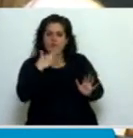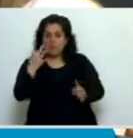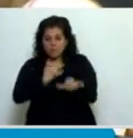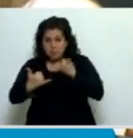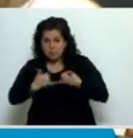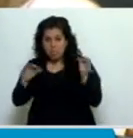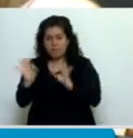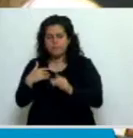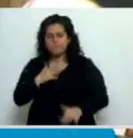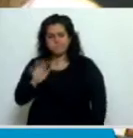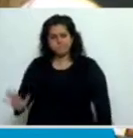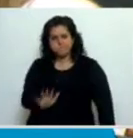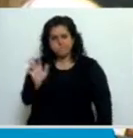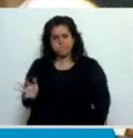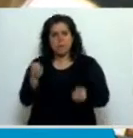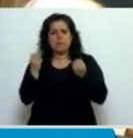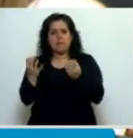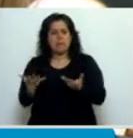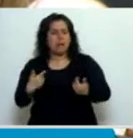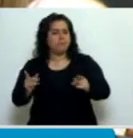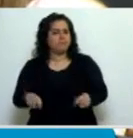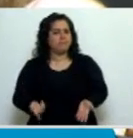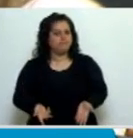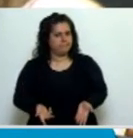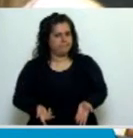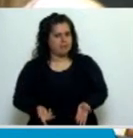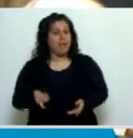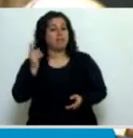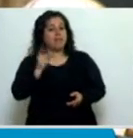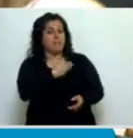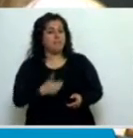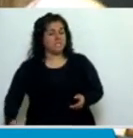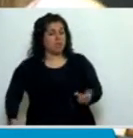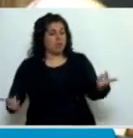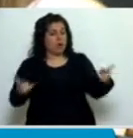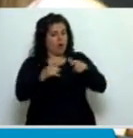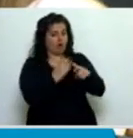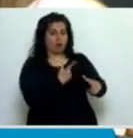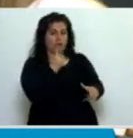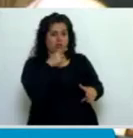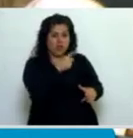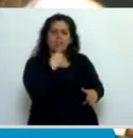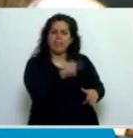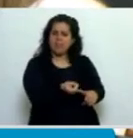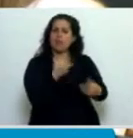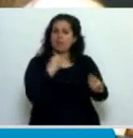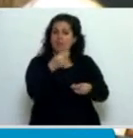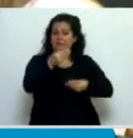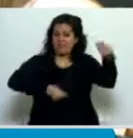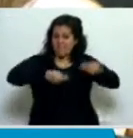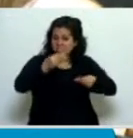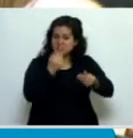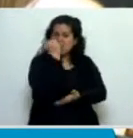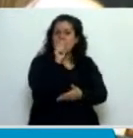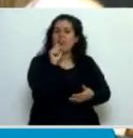incertidumbre sobre el correcto funcionamiento del sistema. También el presidente de la auditoría mencionó que en la gestión financiera